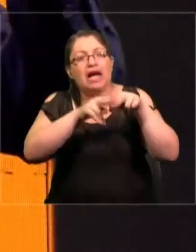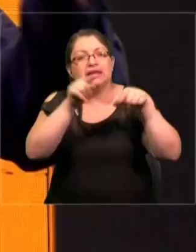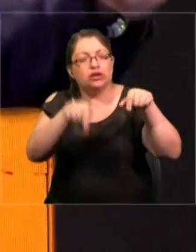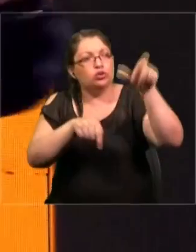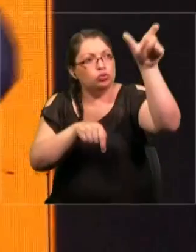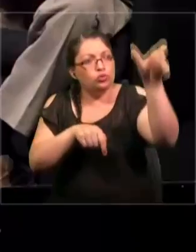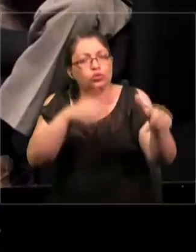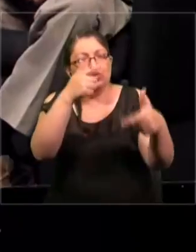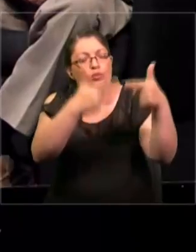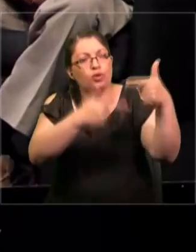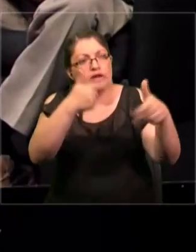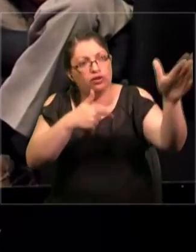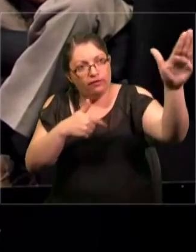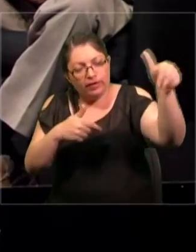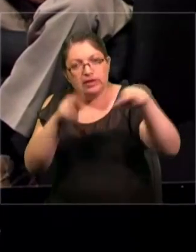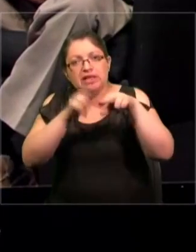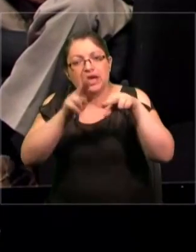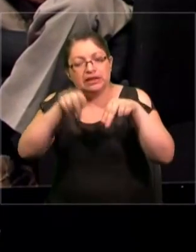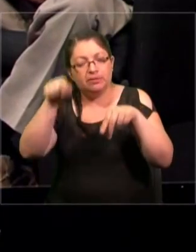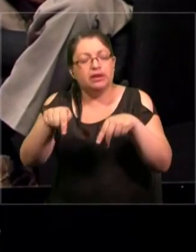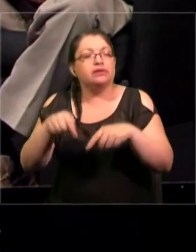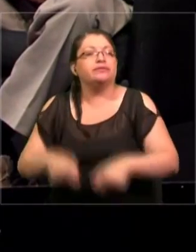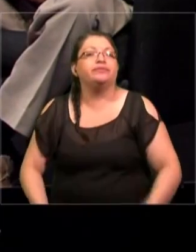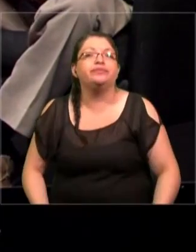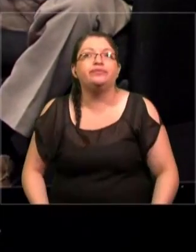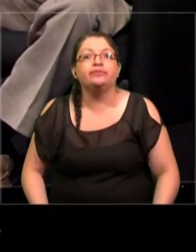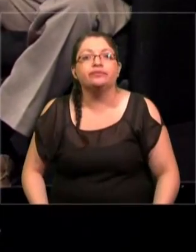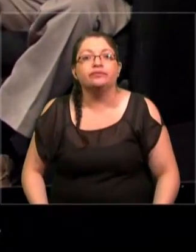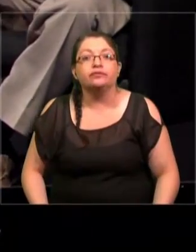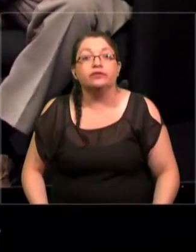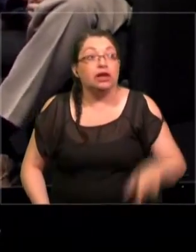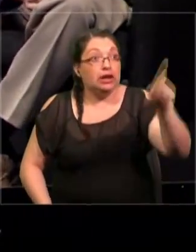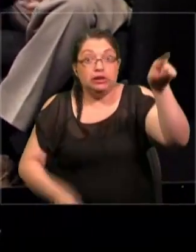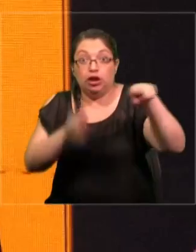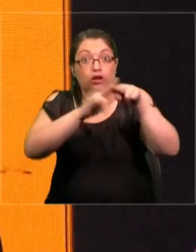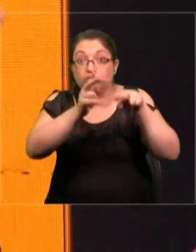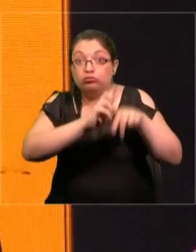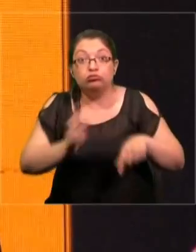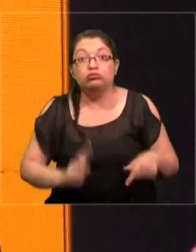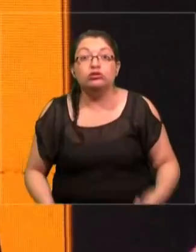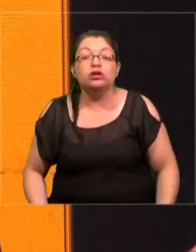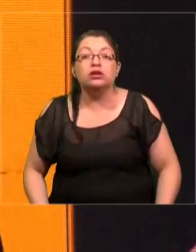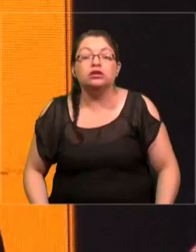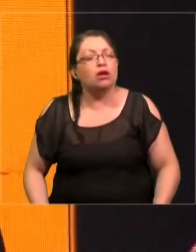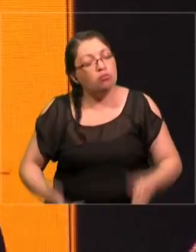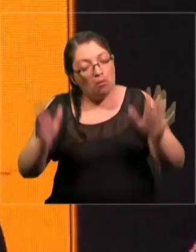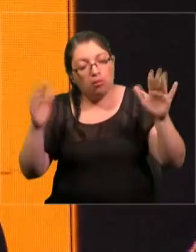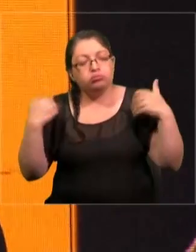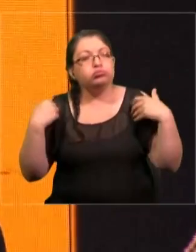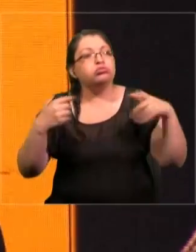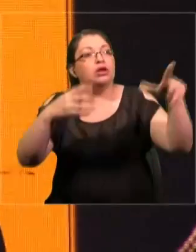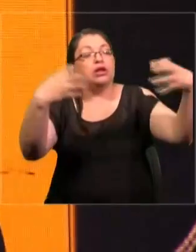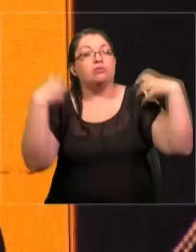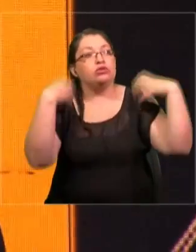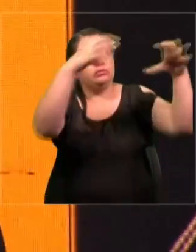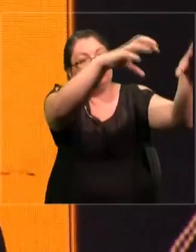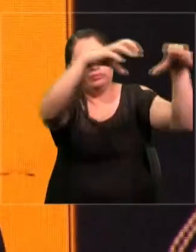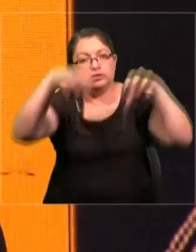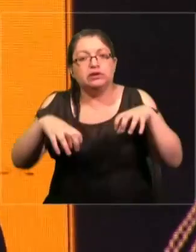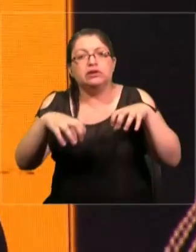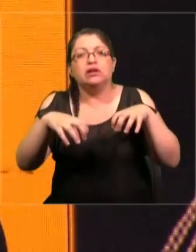político, ejecútame este mandato. Y si no lo ejecuta, te quito el cargo, revocación de